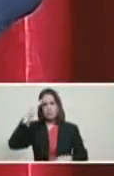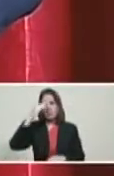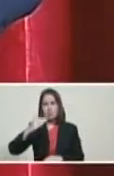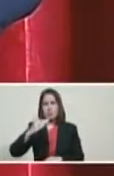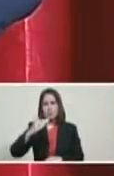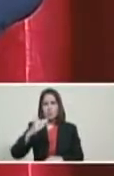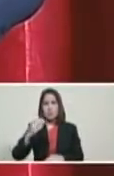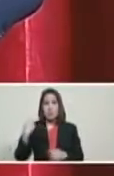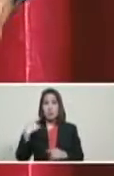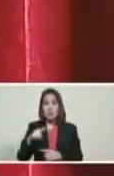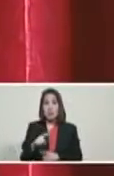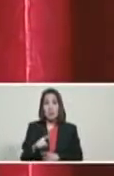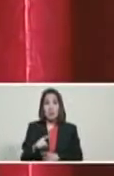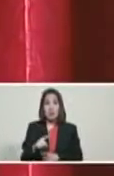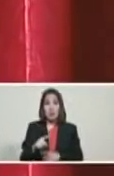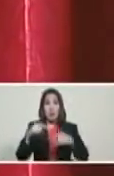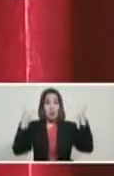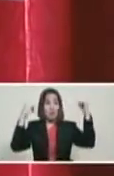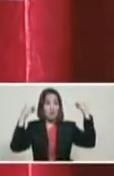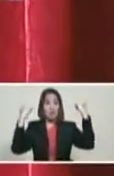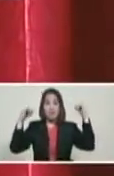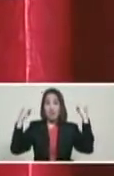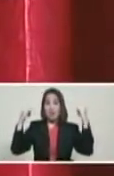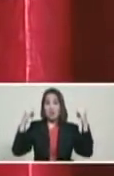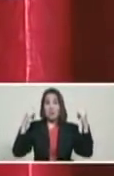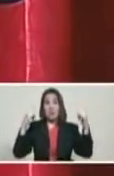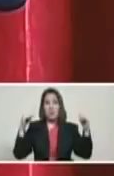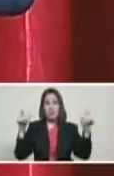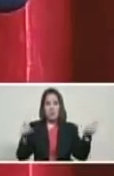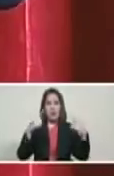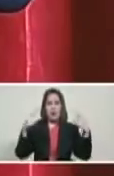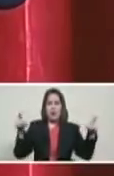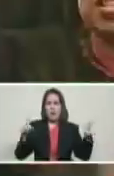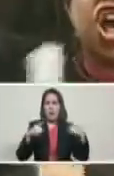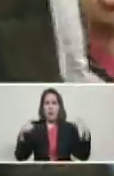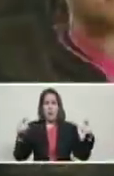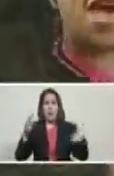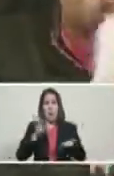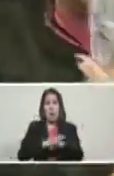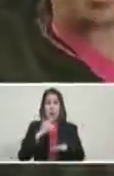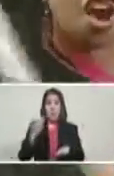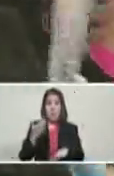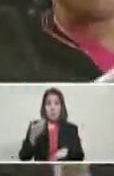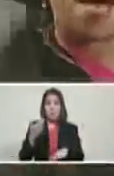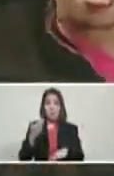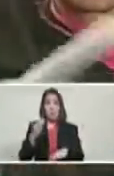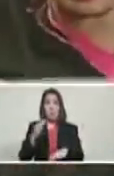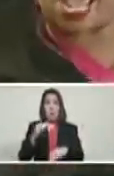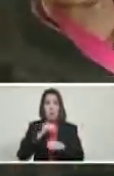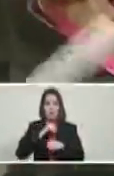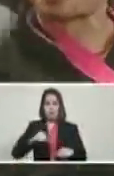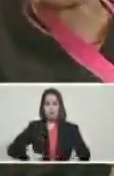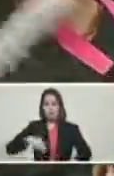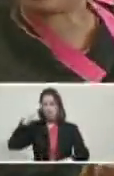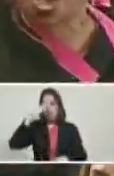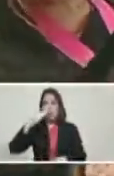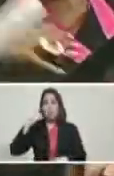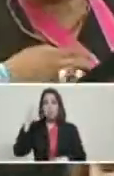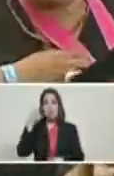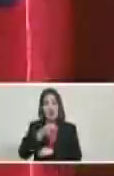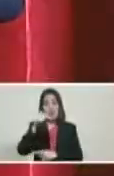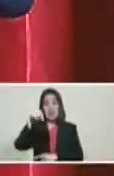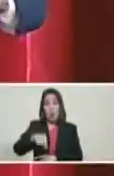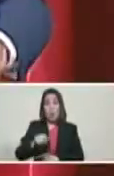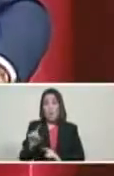va a tener una rumba, un concierto, porque la Fuerza Armada Nacional Bolivariana decreta que hoy primero de